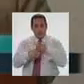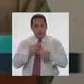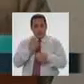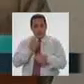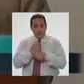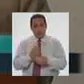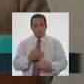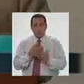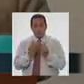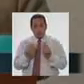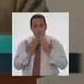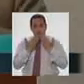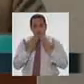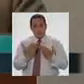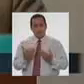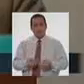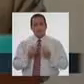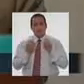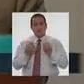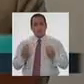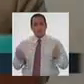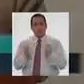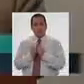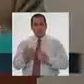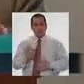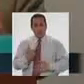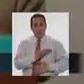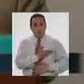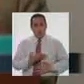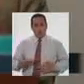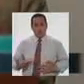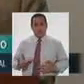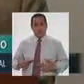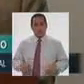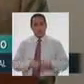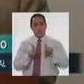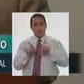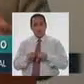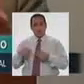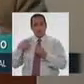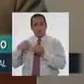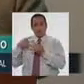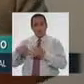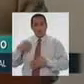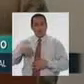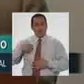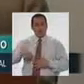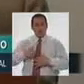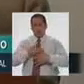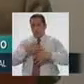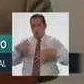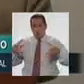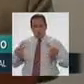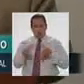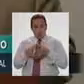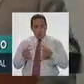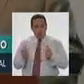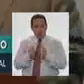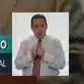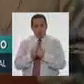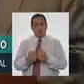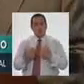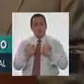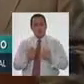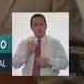gratitud de que junto al gobierno central, junto a la institucionalidad, todos juntos tenemos que